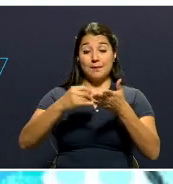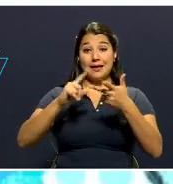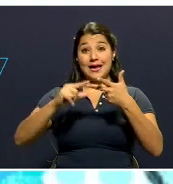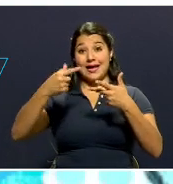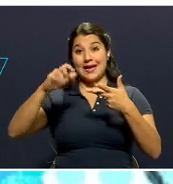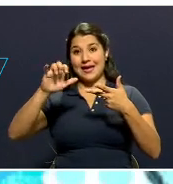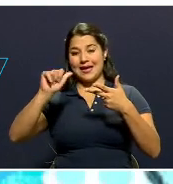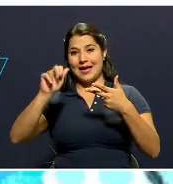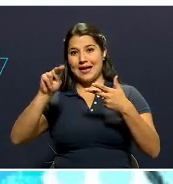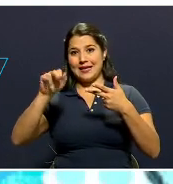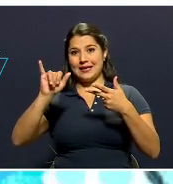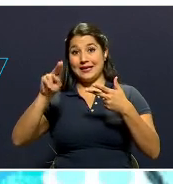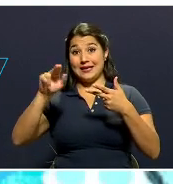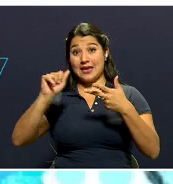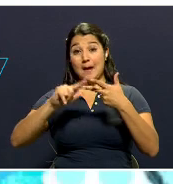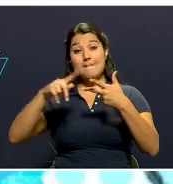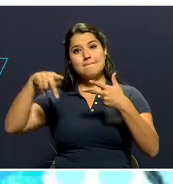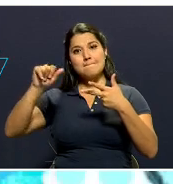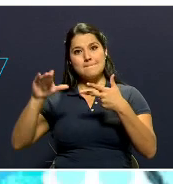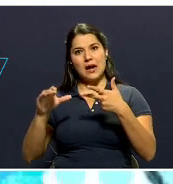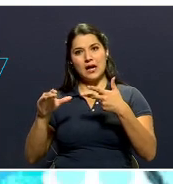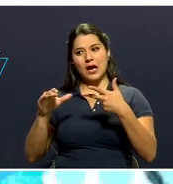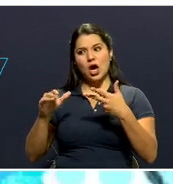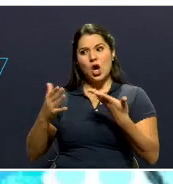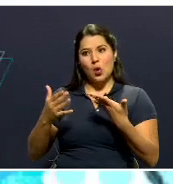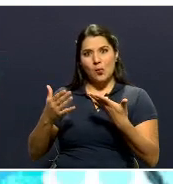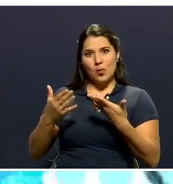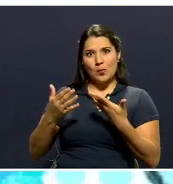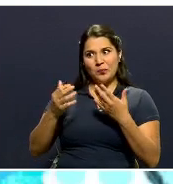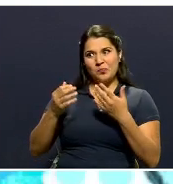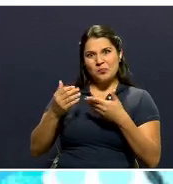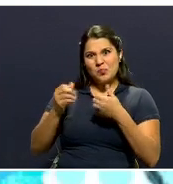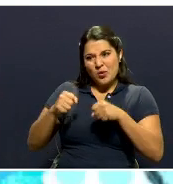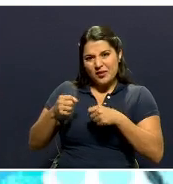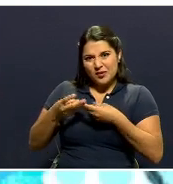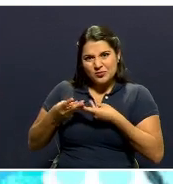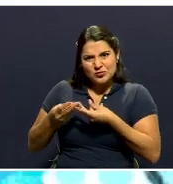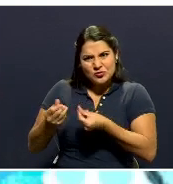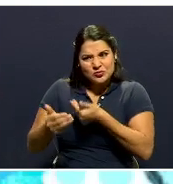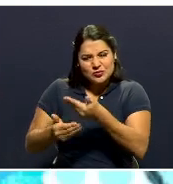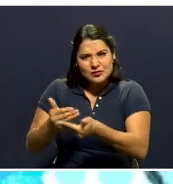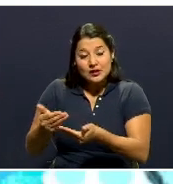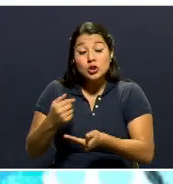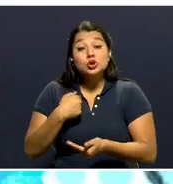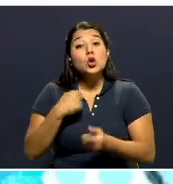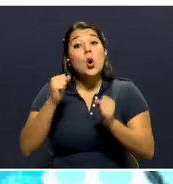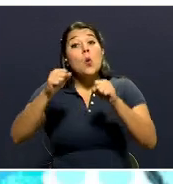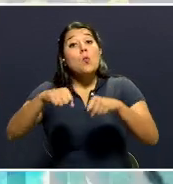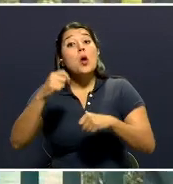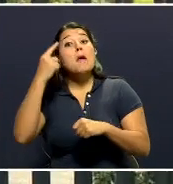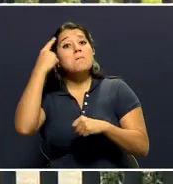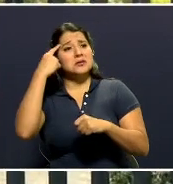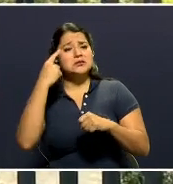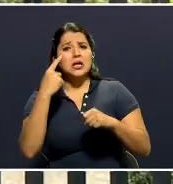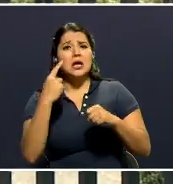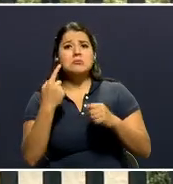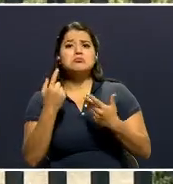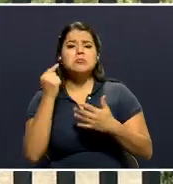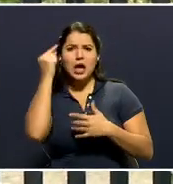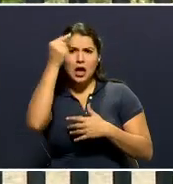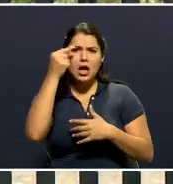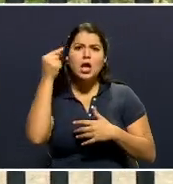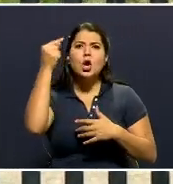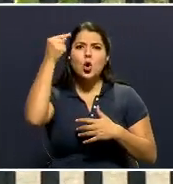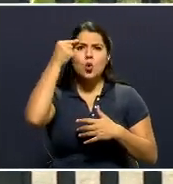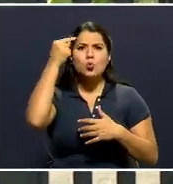Yanina Dinarte del PAC. Claro, yo podría pensar que se mantiene una cierta coherencia del gobierno